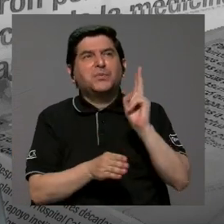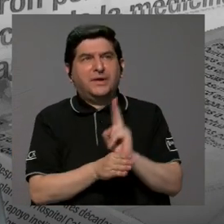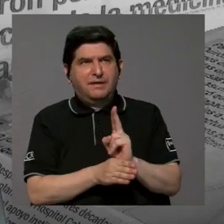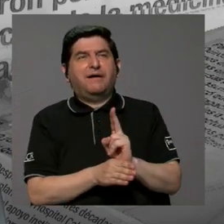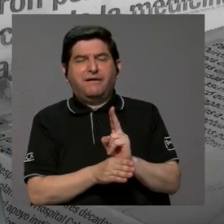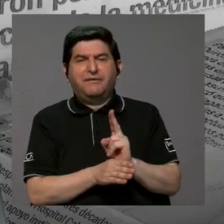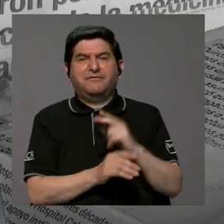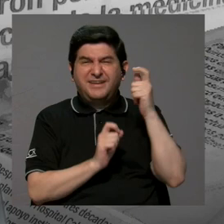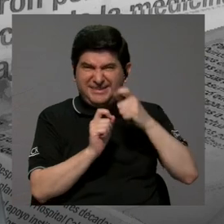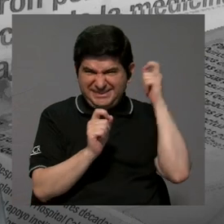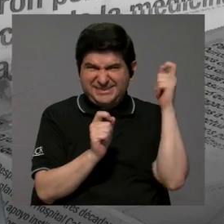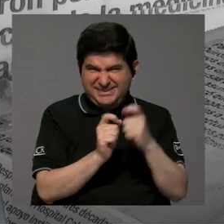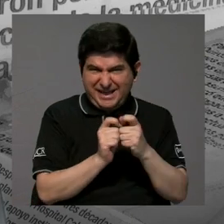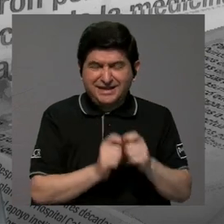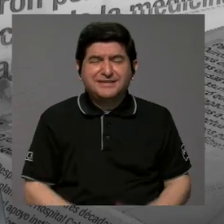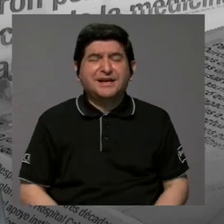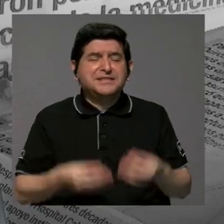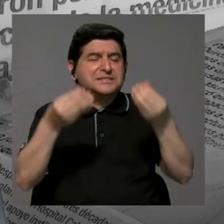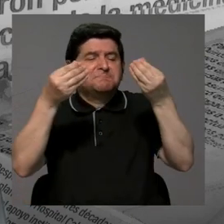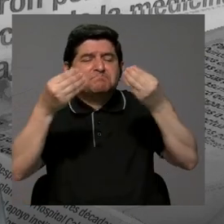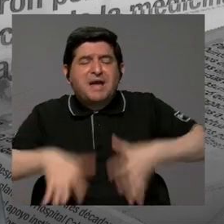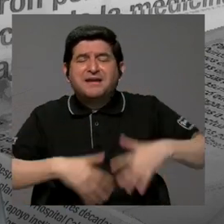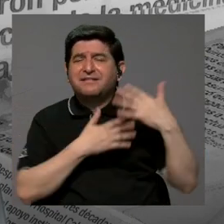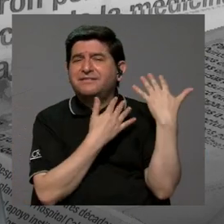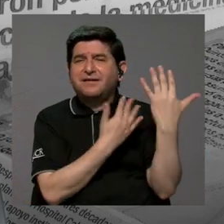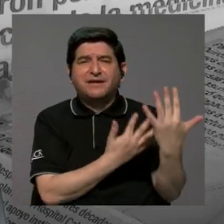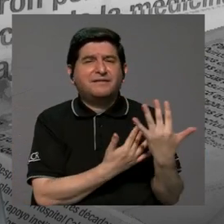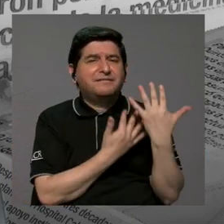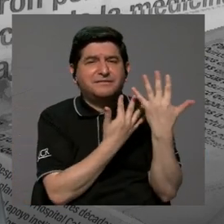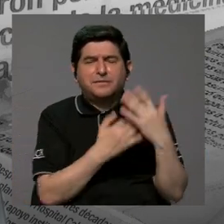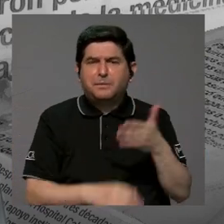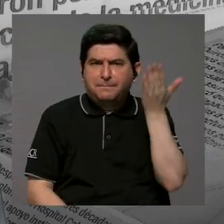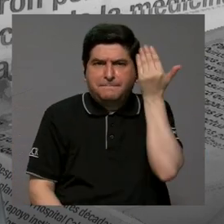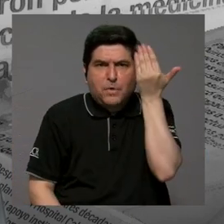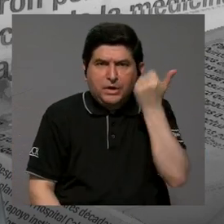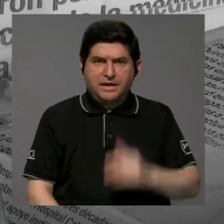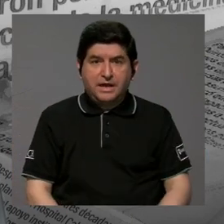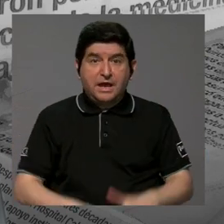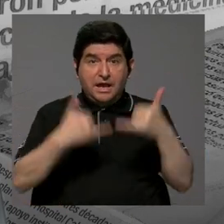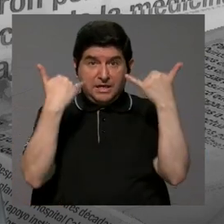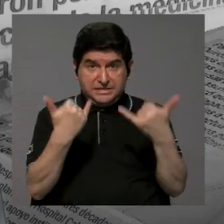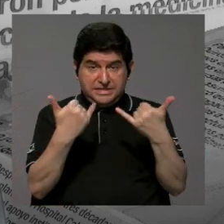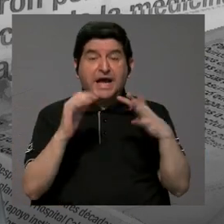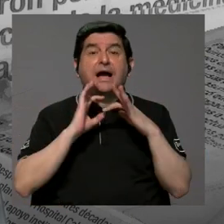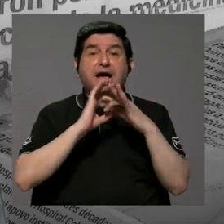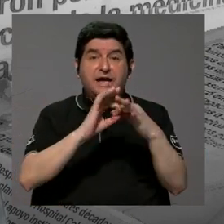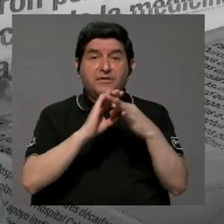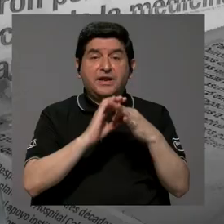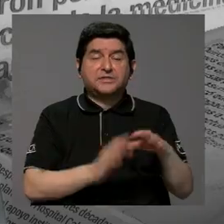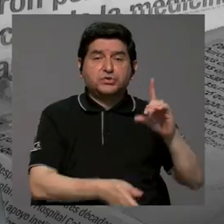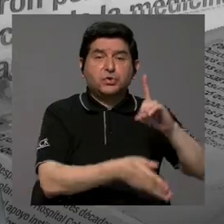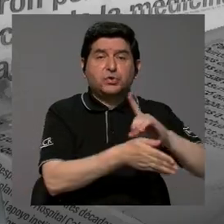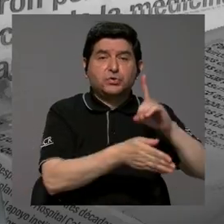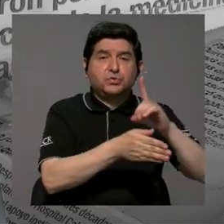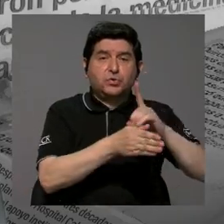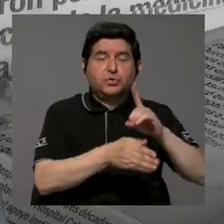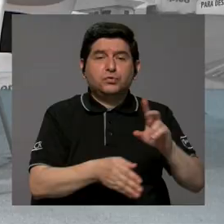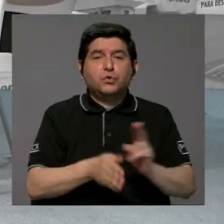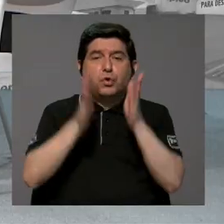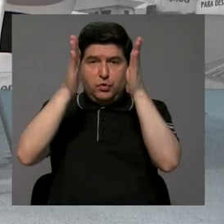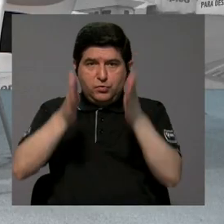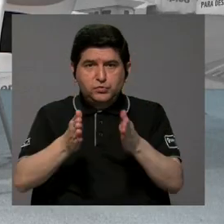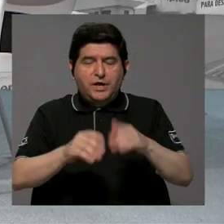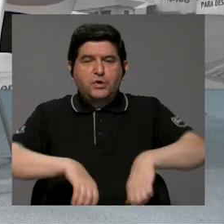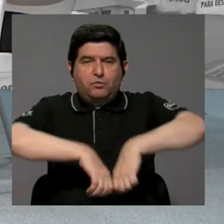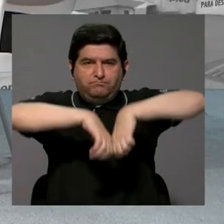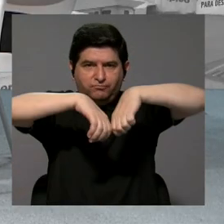palabra exacta para decir, es de desesperanza. Desesperanza porque ya había una relación médico-paciente que